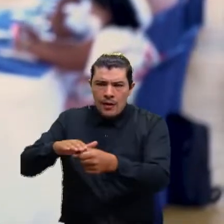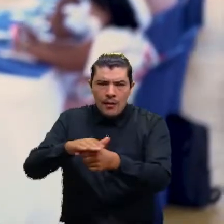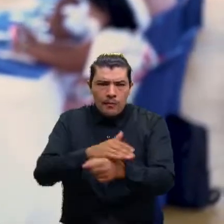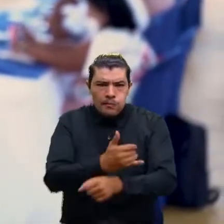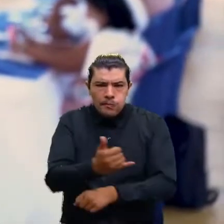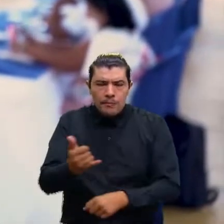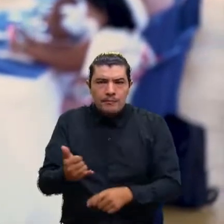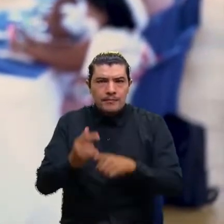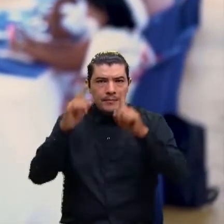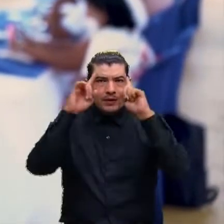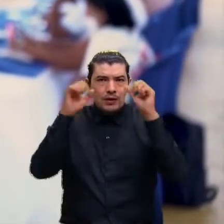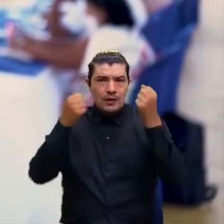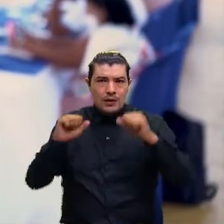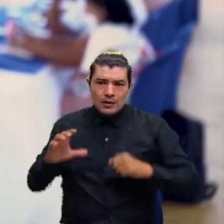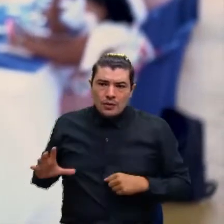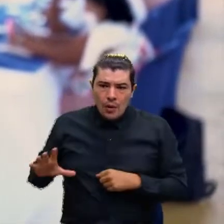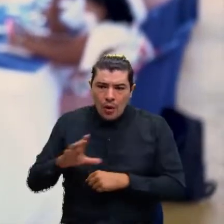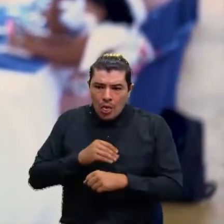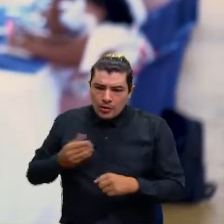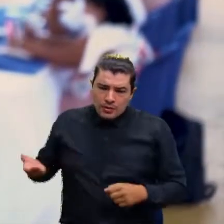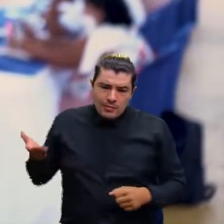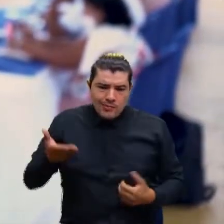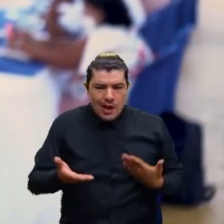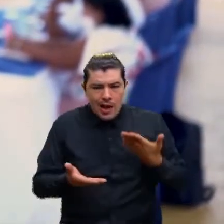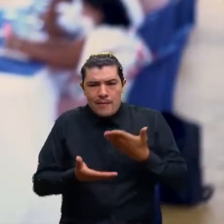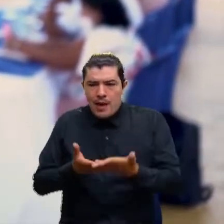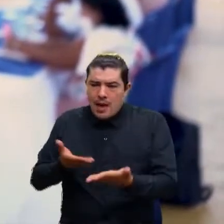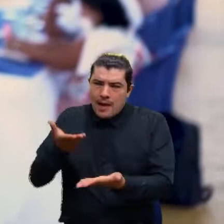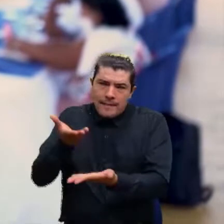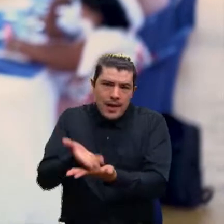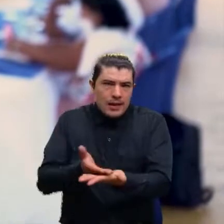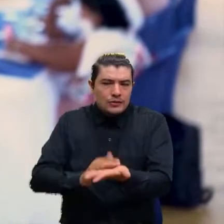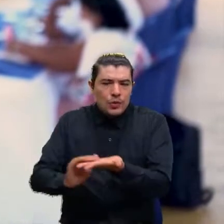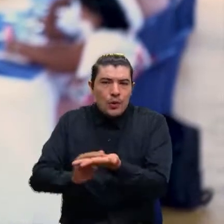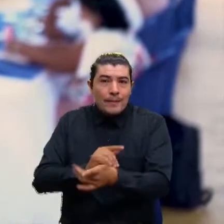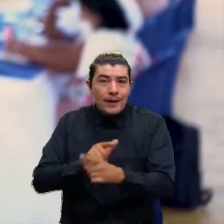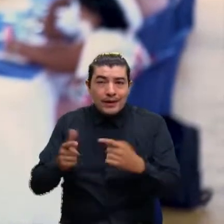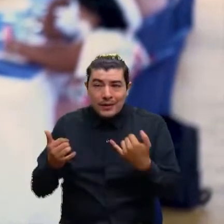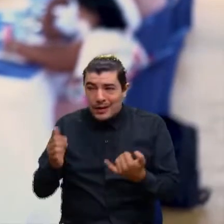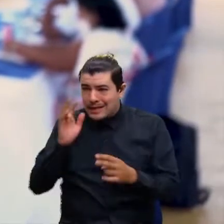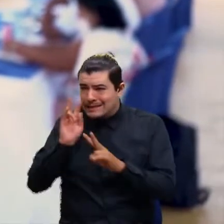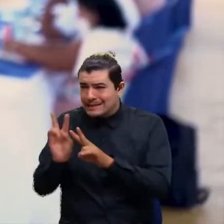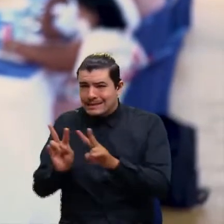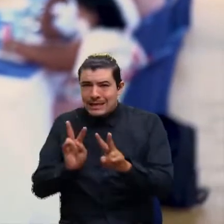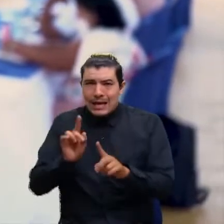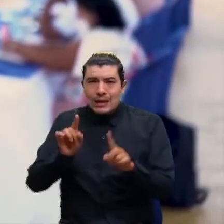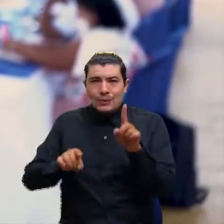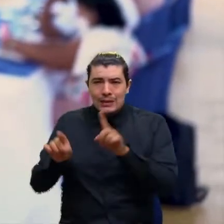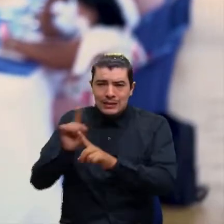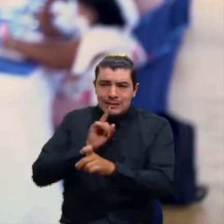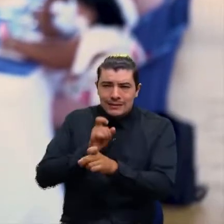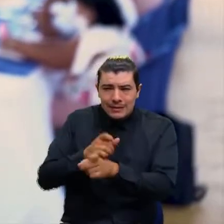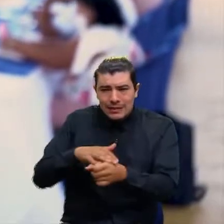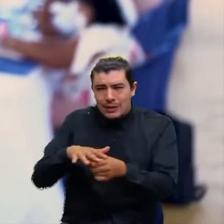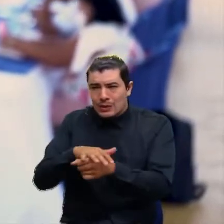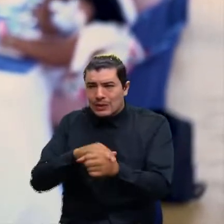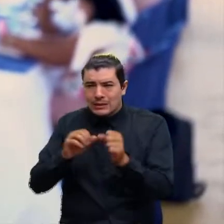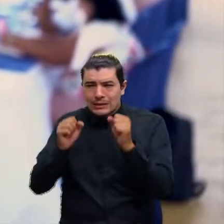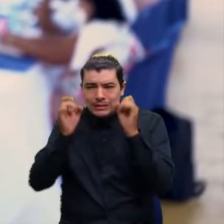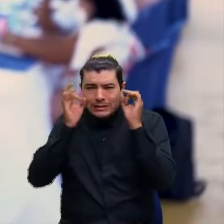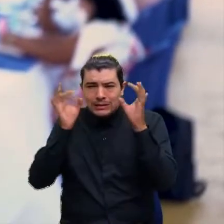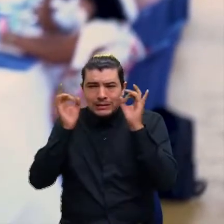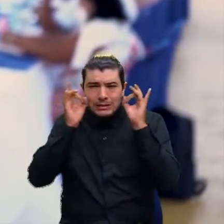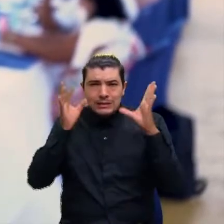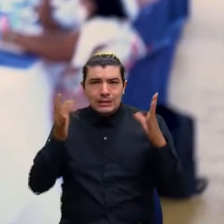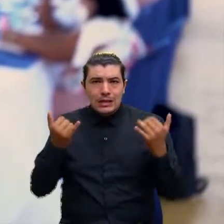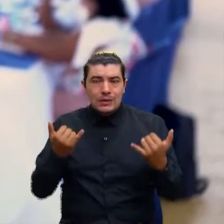tratando de dar soluciones. Lo que sí se ve es que las cosas se van agravando a veces un poco más, y eso es lo que ahora